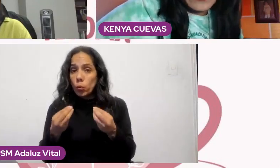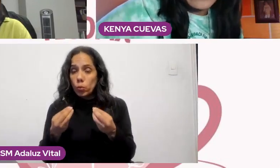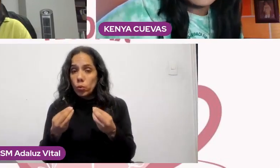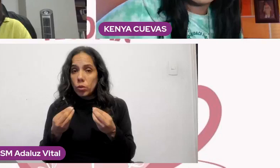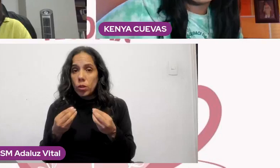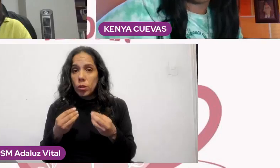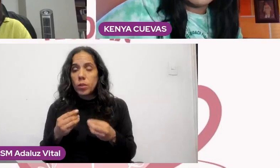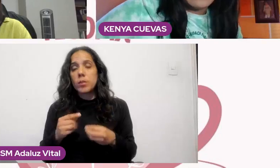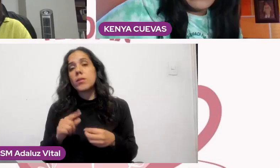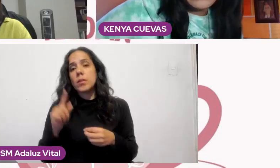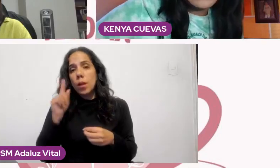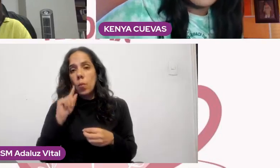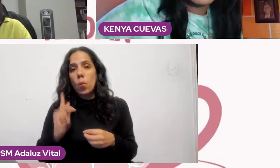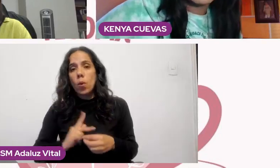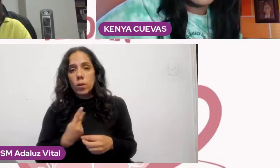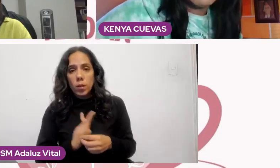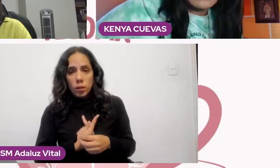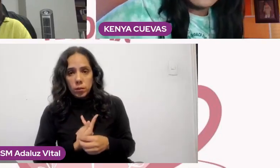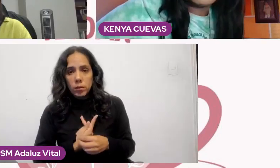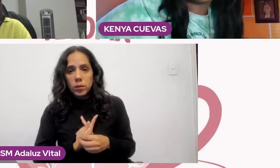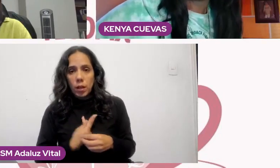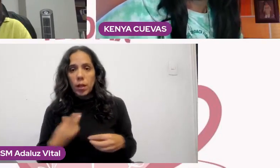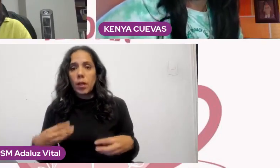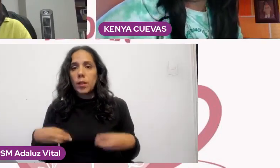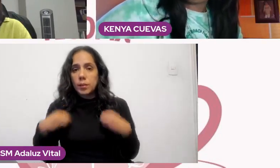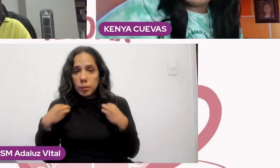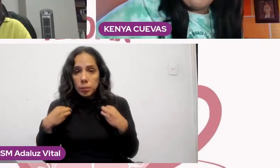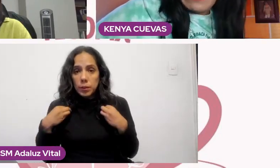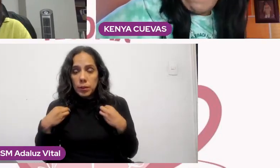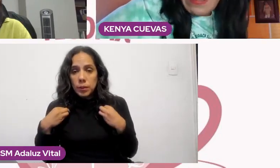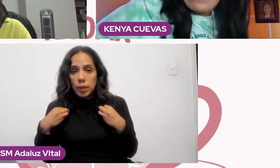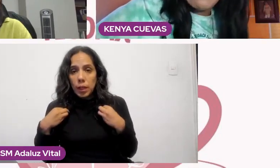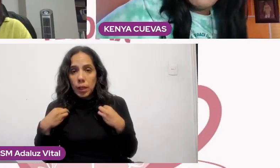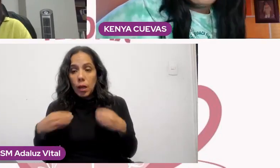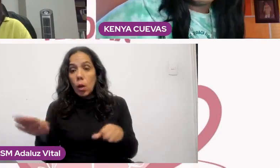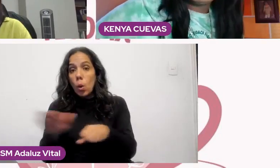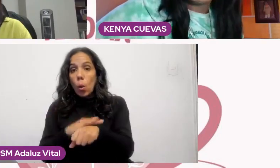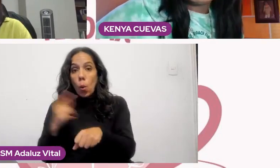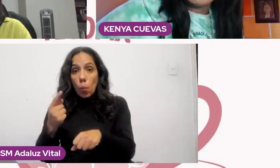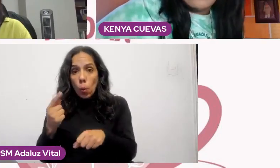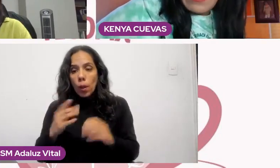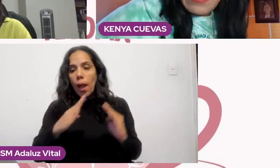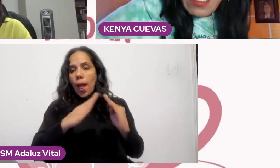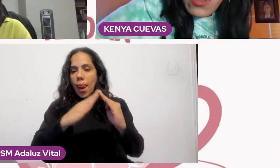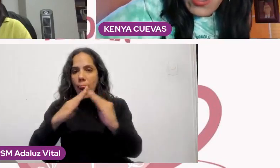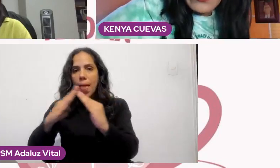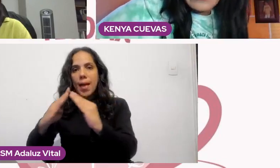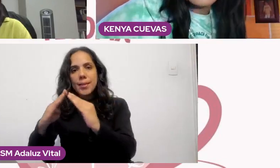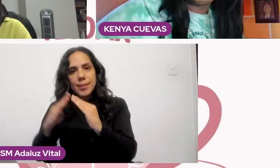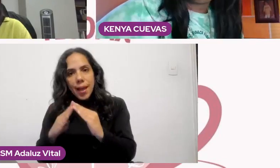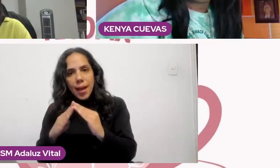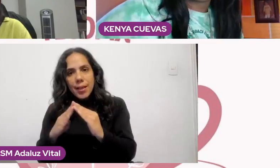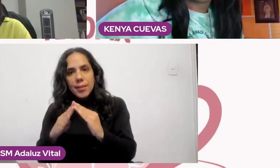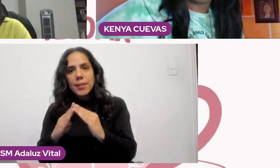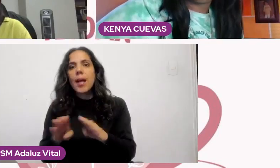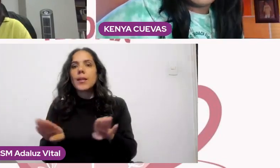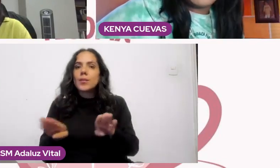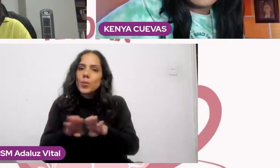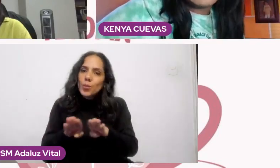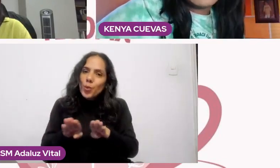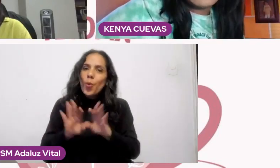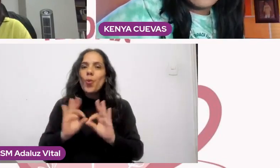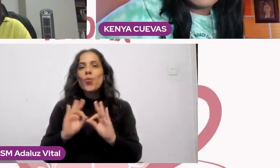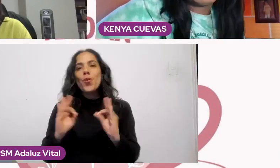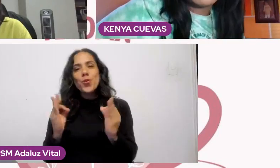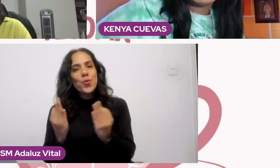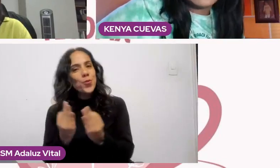casas hogares, a través de la lucha, del reconocimiento, de la visibilidad, del trabajo interinstitucional, ¿no? Y de todo lo